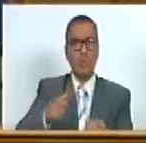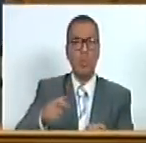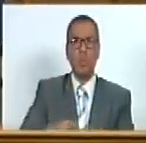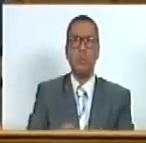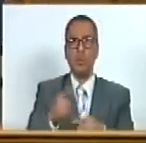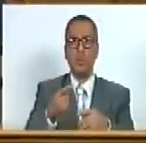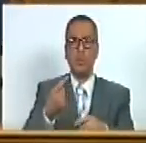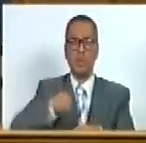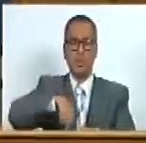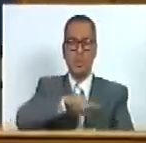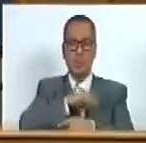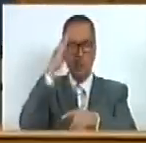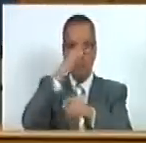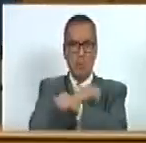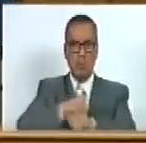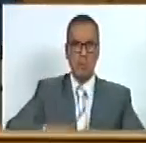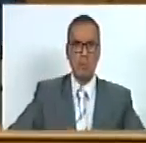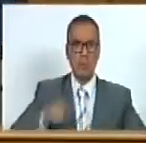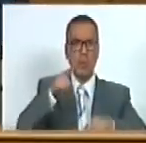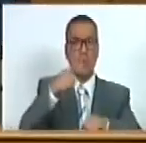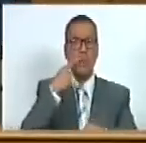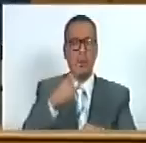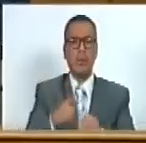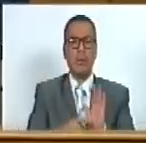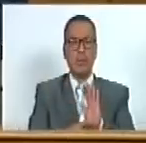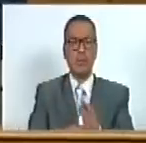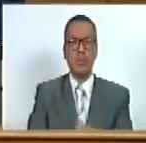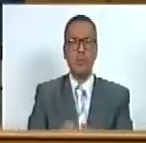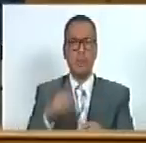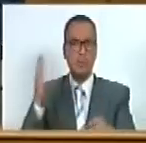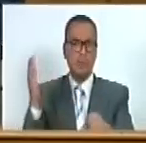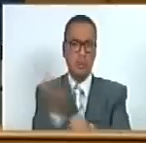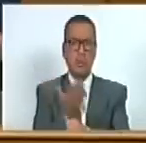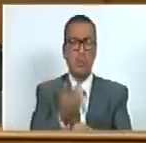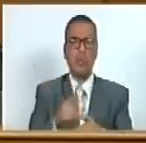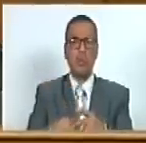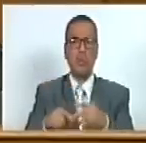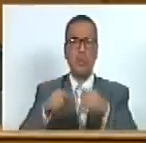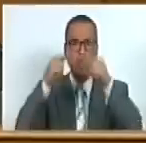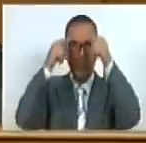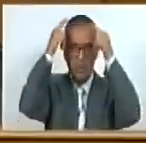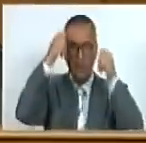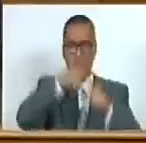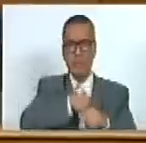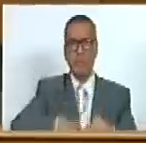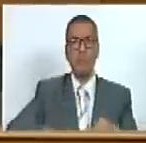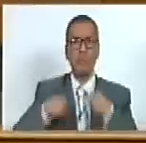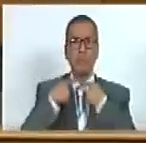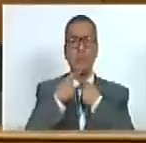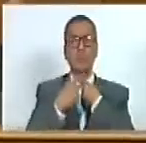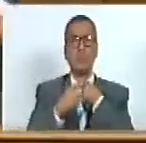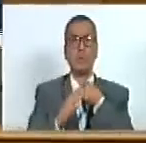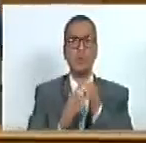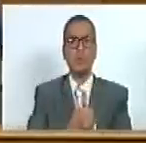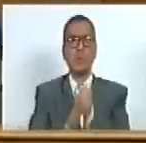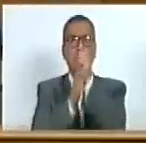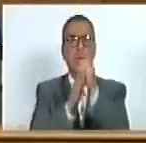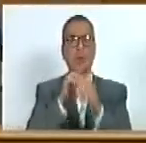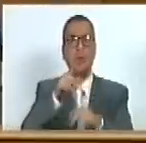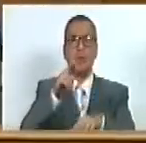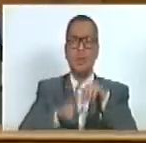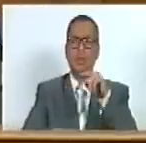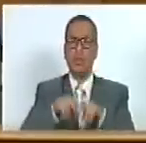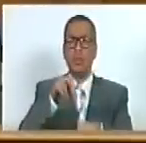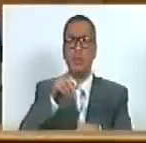nuestra Fuerza Armada ese golpe que le dieron al presidente Chávez. Y el conductor y